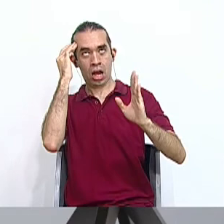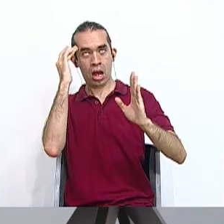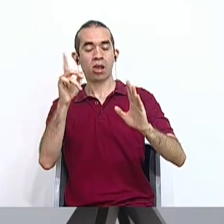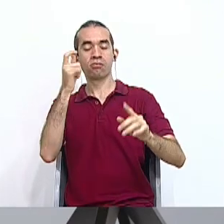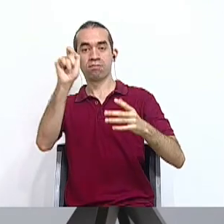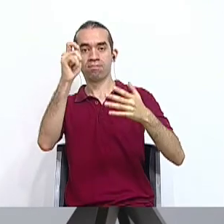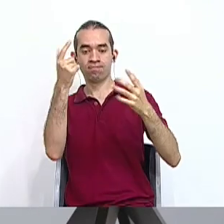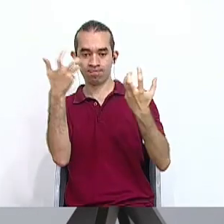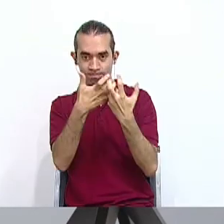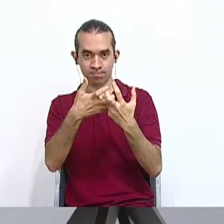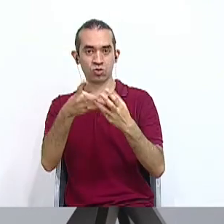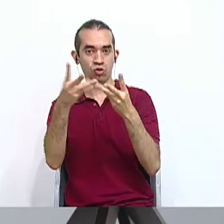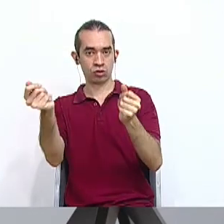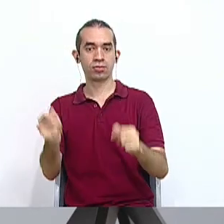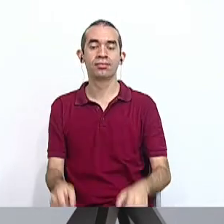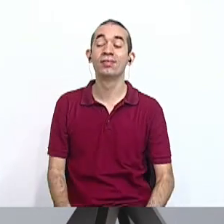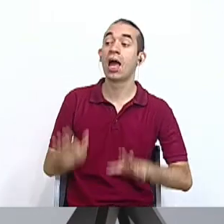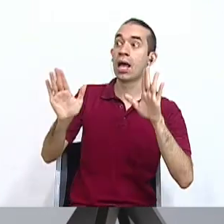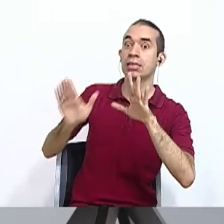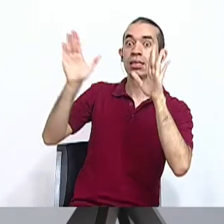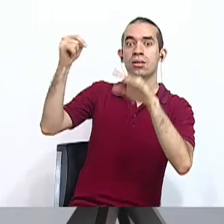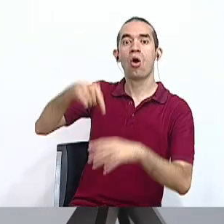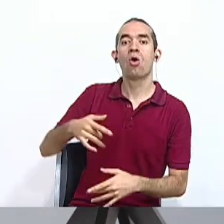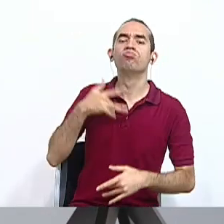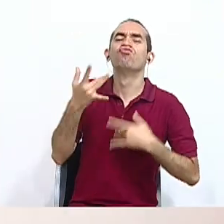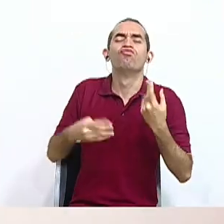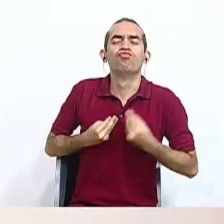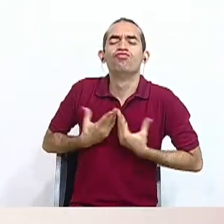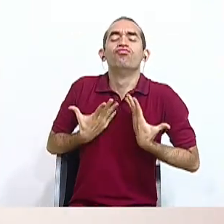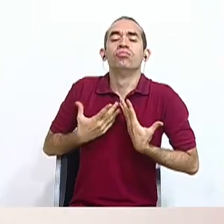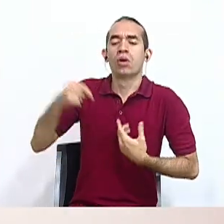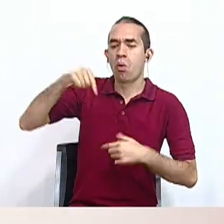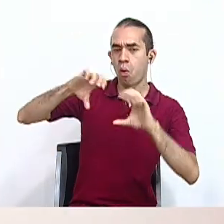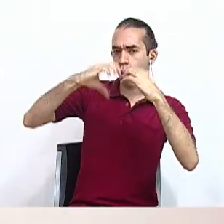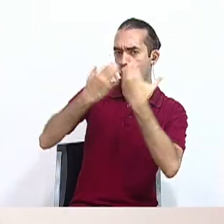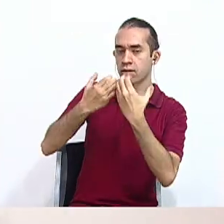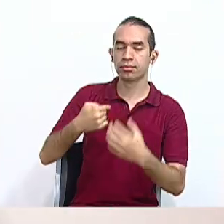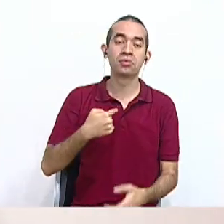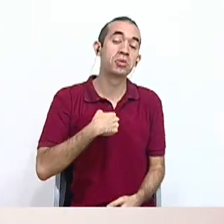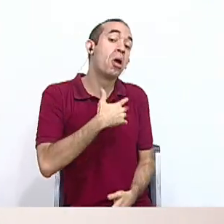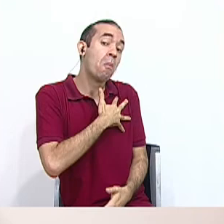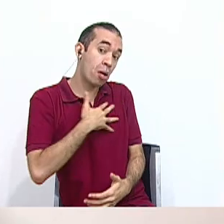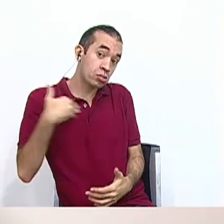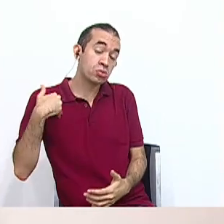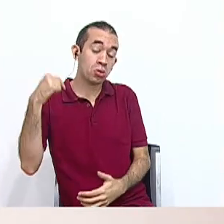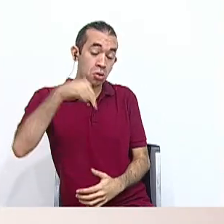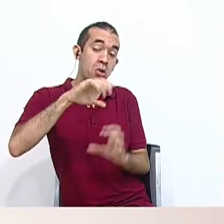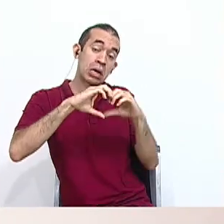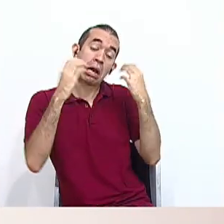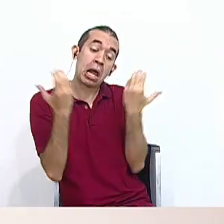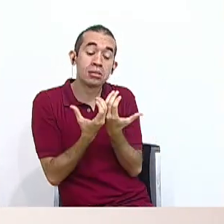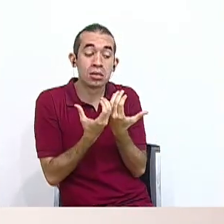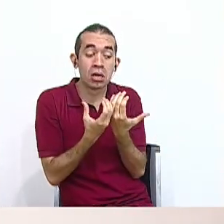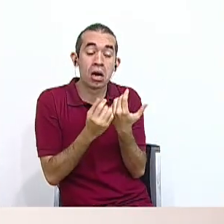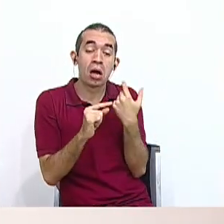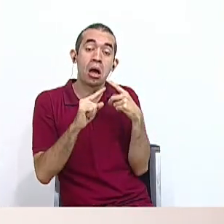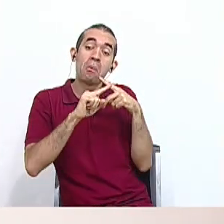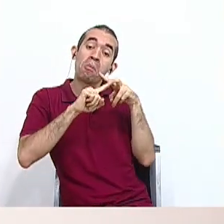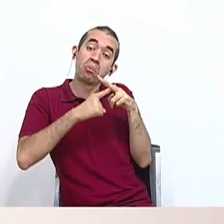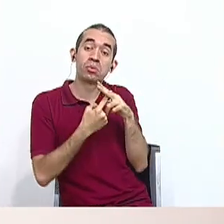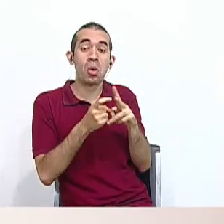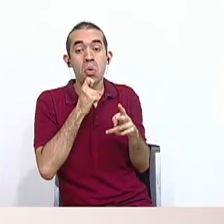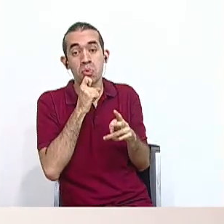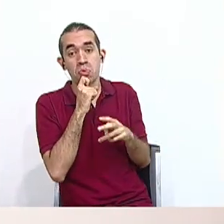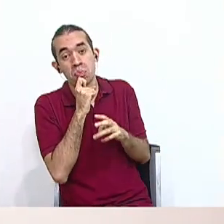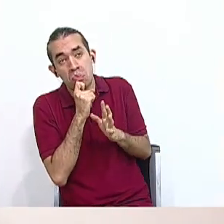Excelente. ¿Y qué experimentaste en nuestra clase del día de hoy? Me gustó mucho la clase de hoy, aunque al principio me costó un poco